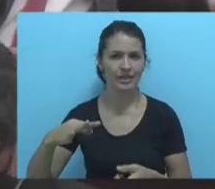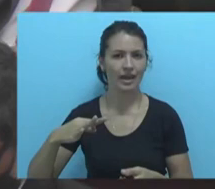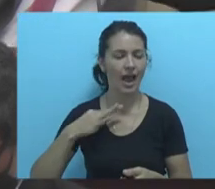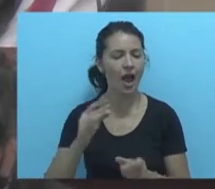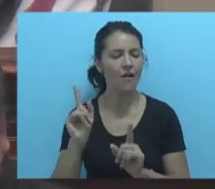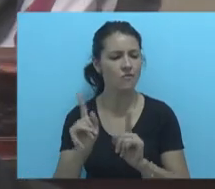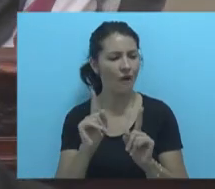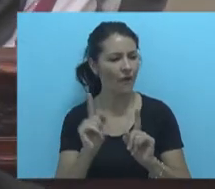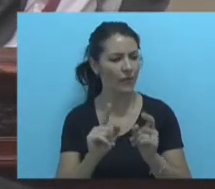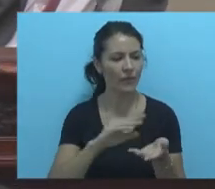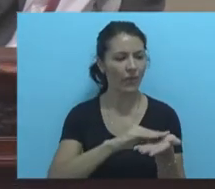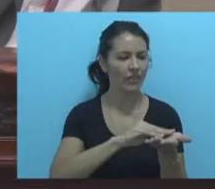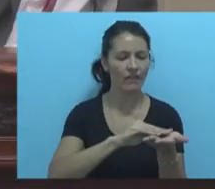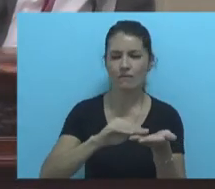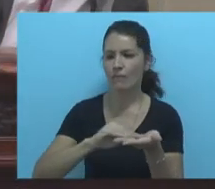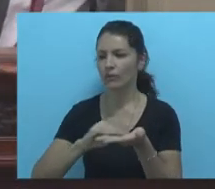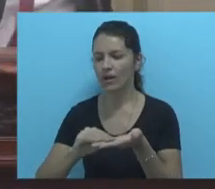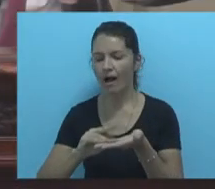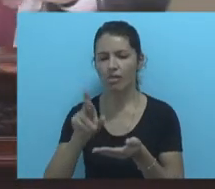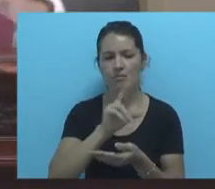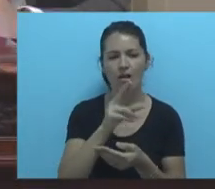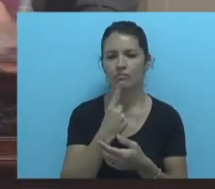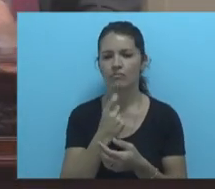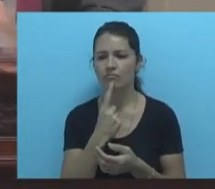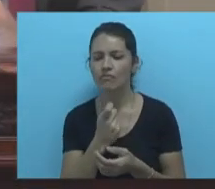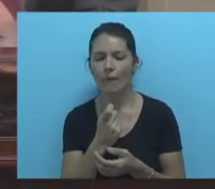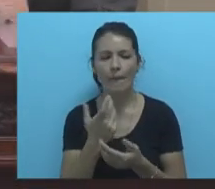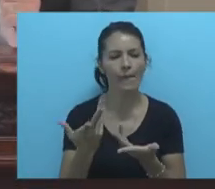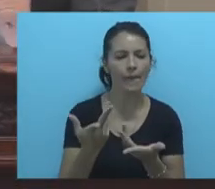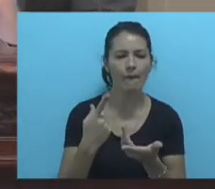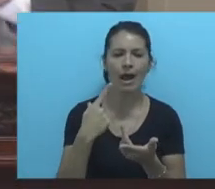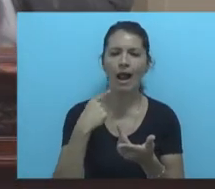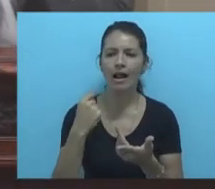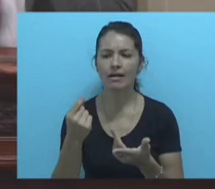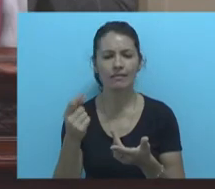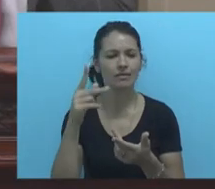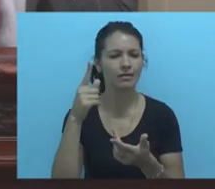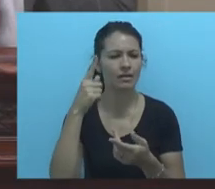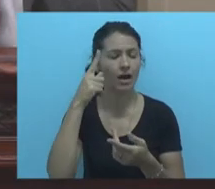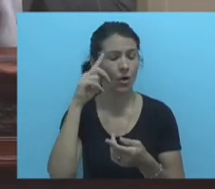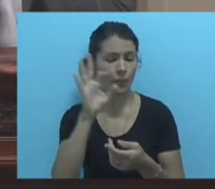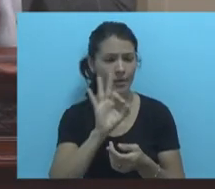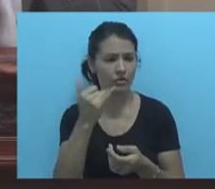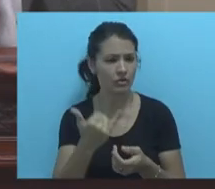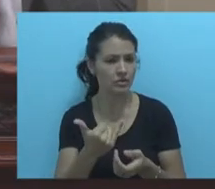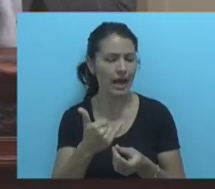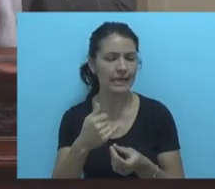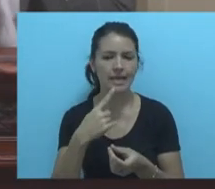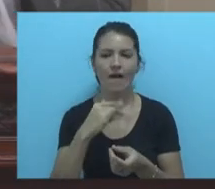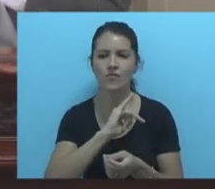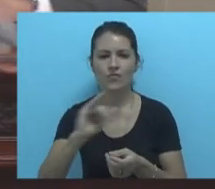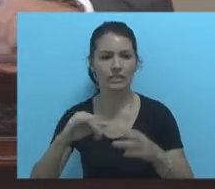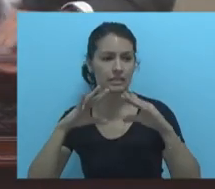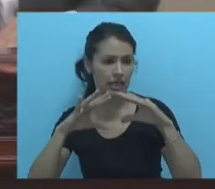señores diputados, las señoras diputadas, tienen alguna observación que formular, por secretaría se tomará nota. Caso contrario, se dará